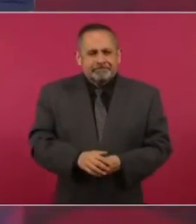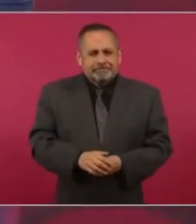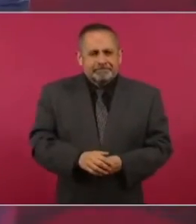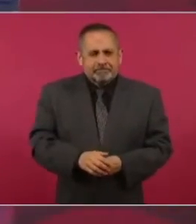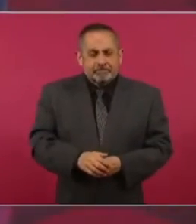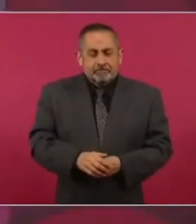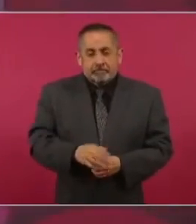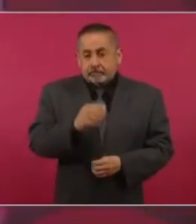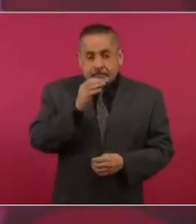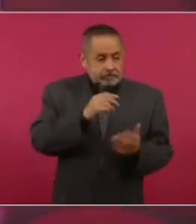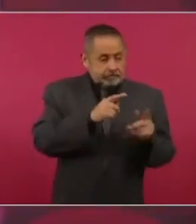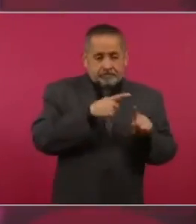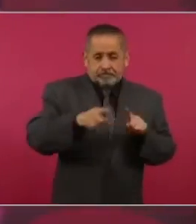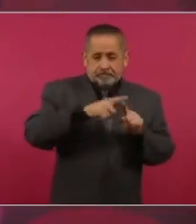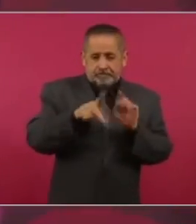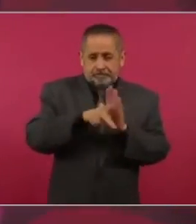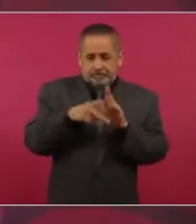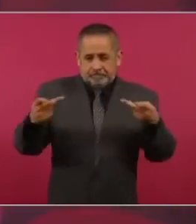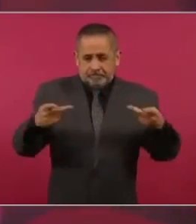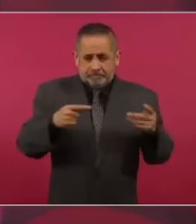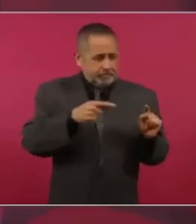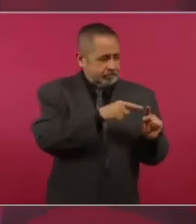solo uno